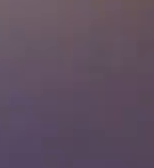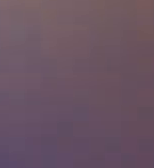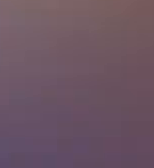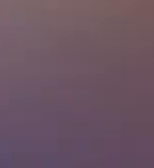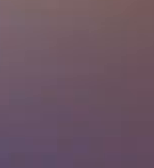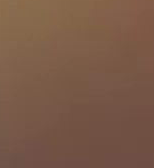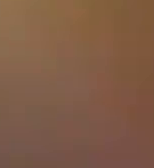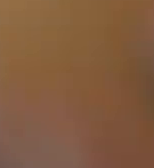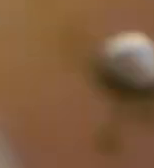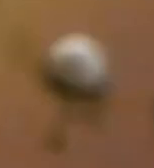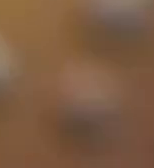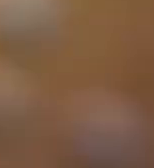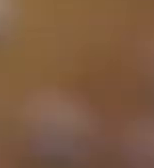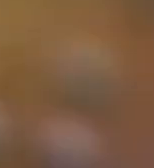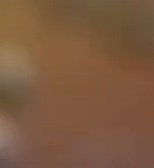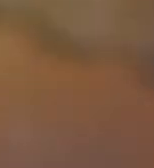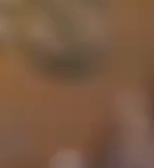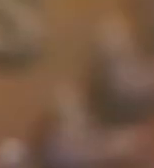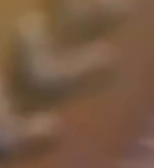adelante